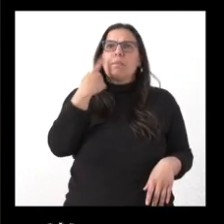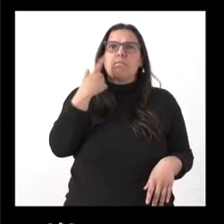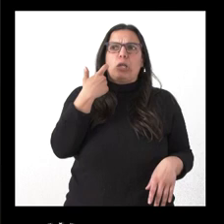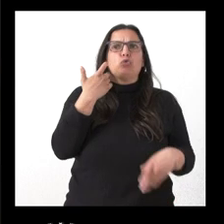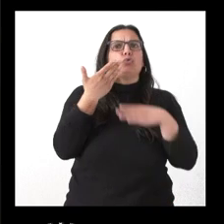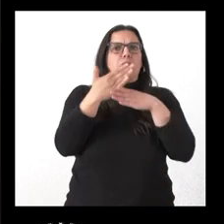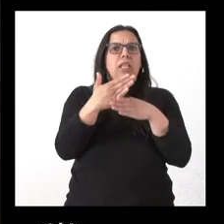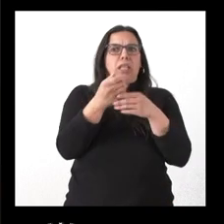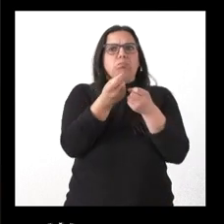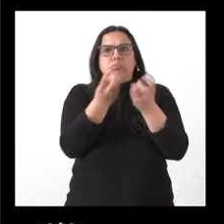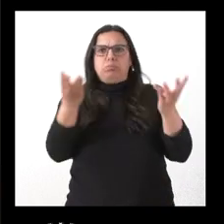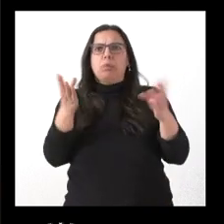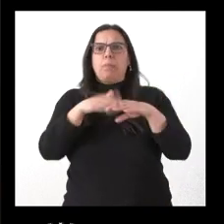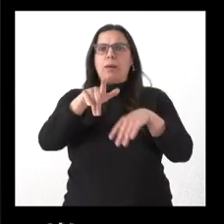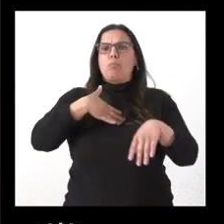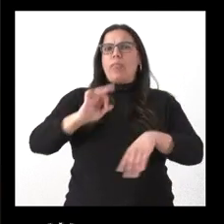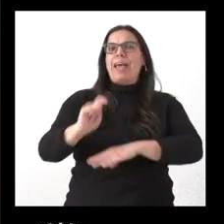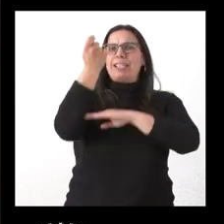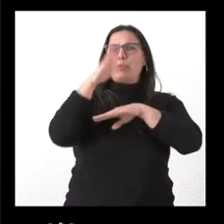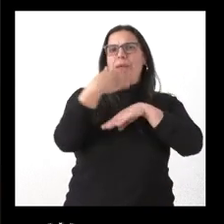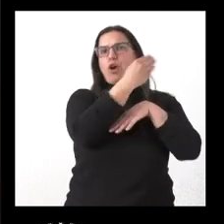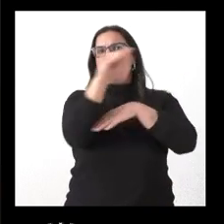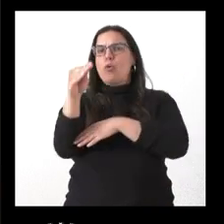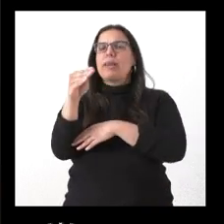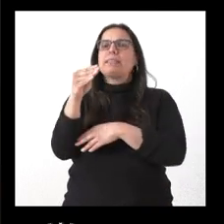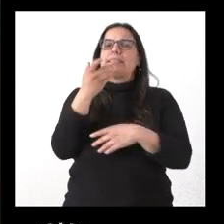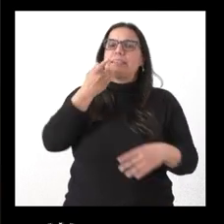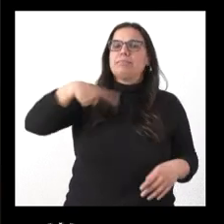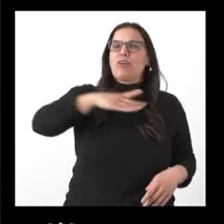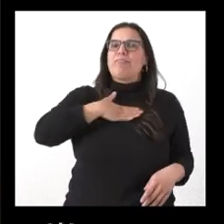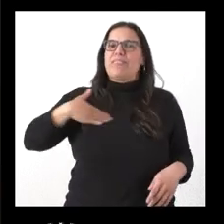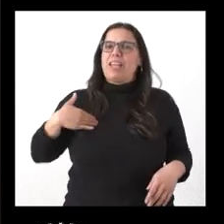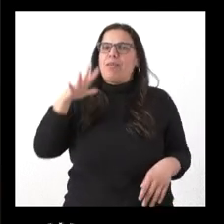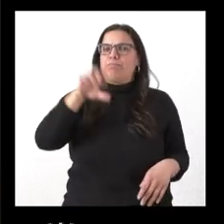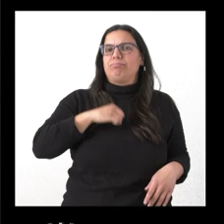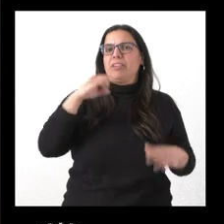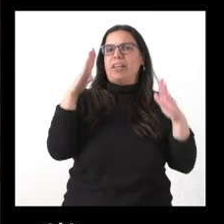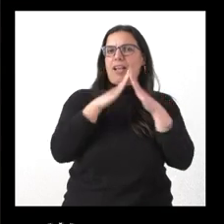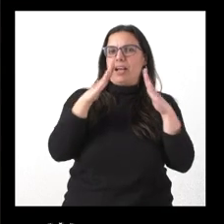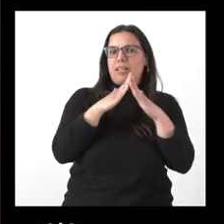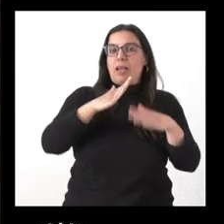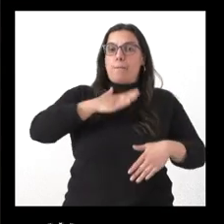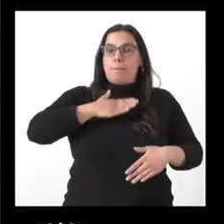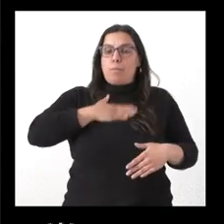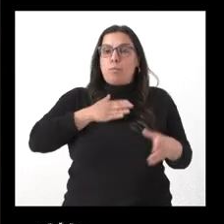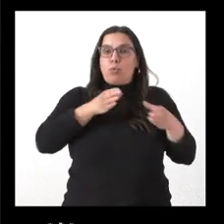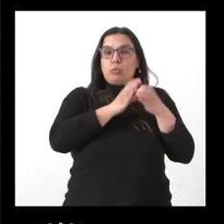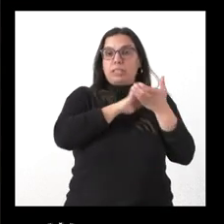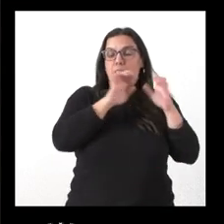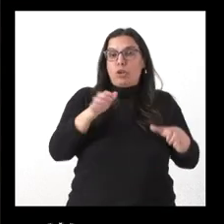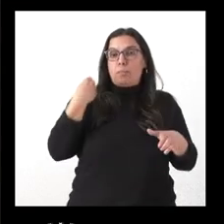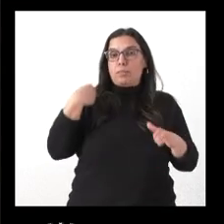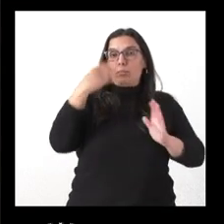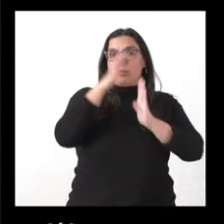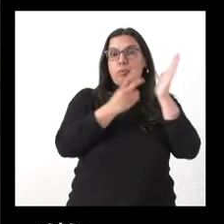entidades financieras para que esto sea un éxito para los jóvenes que los jóvenes que quieran hacer una vivienda bien sea de la junta de casteleón donde les perdonamos el